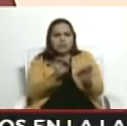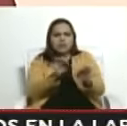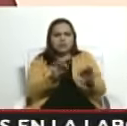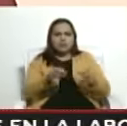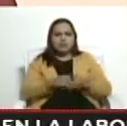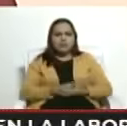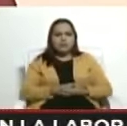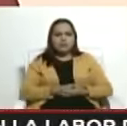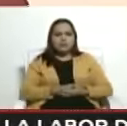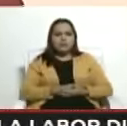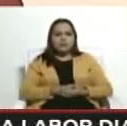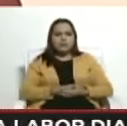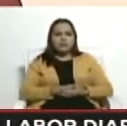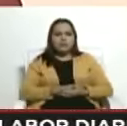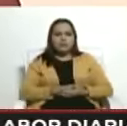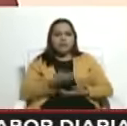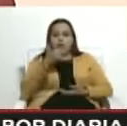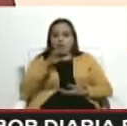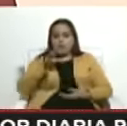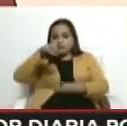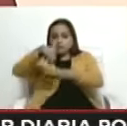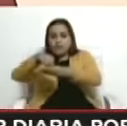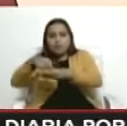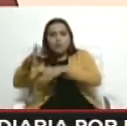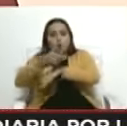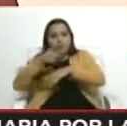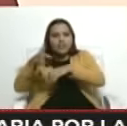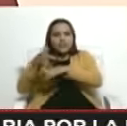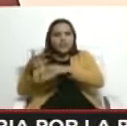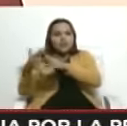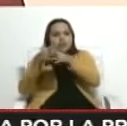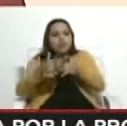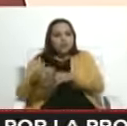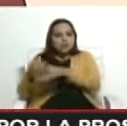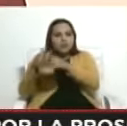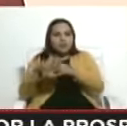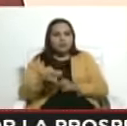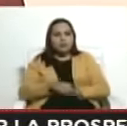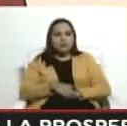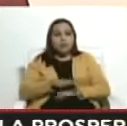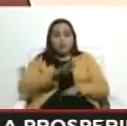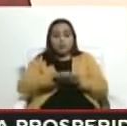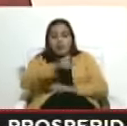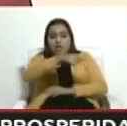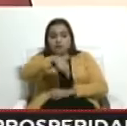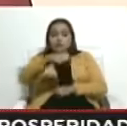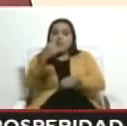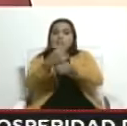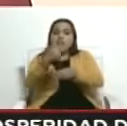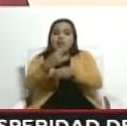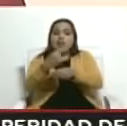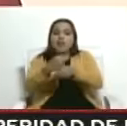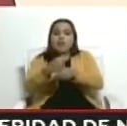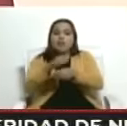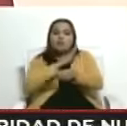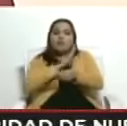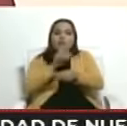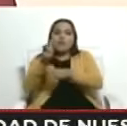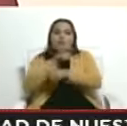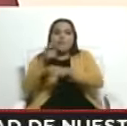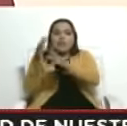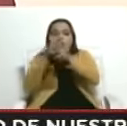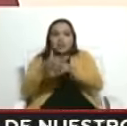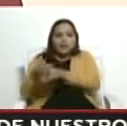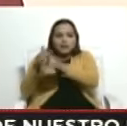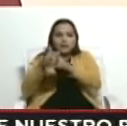En otras palabras, fue asaltada por el gobierno de los Estados Unidos. Esos son empleados de los Estados Unidos. Y